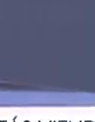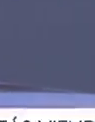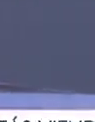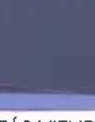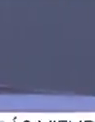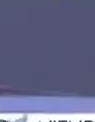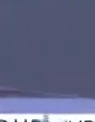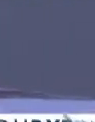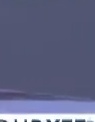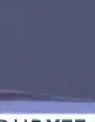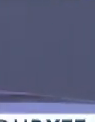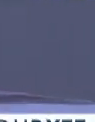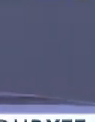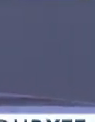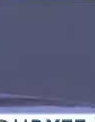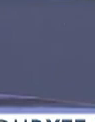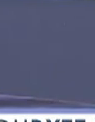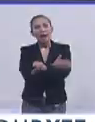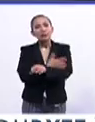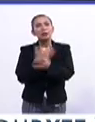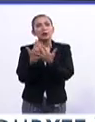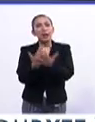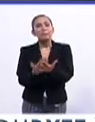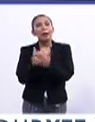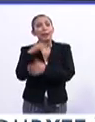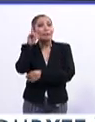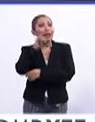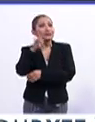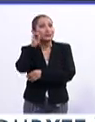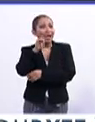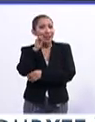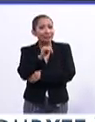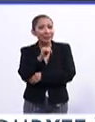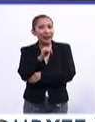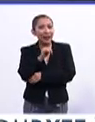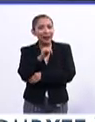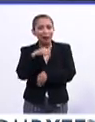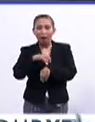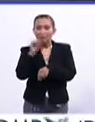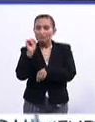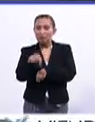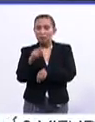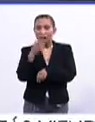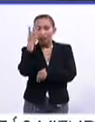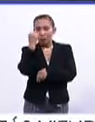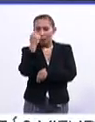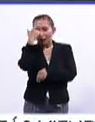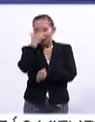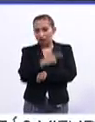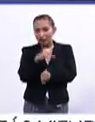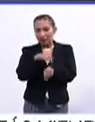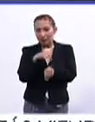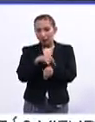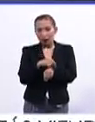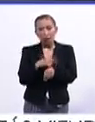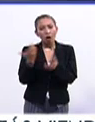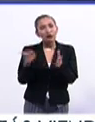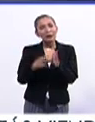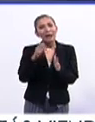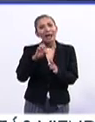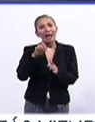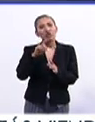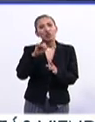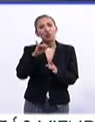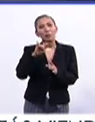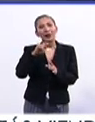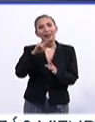nos vamos gracias por habernos acompañado le esperamos el día de mañana a la hora de costumbre 21 de la noche tiempo del centro en una emisión más